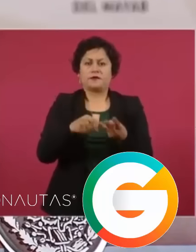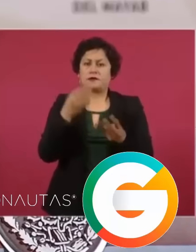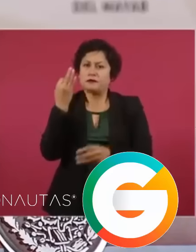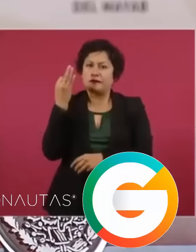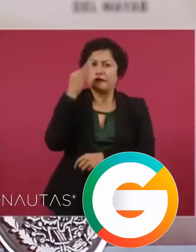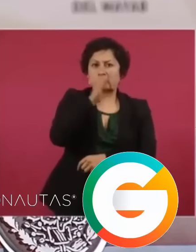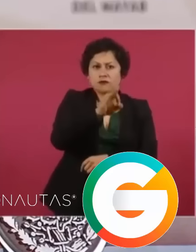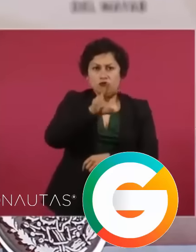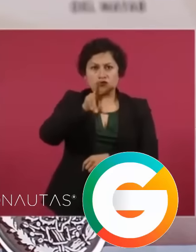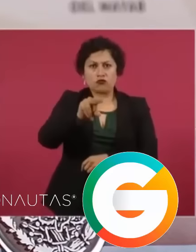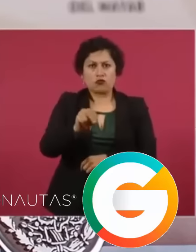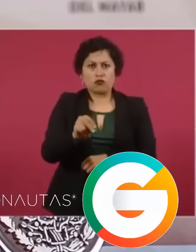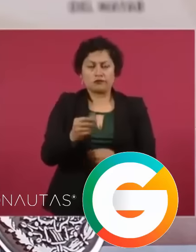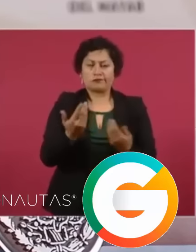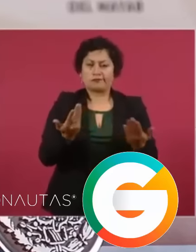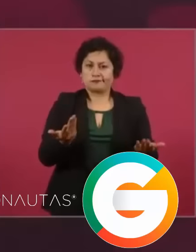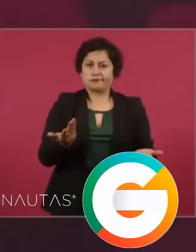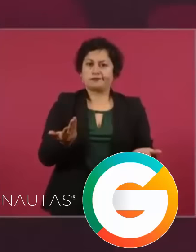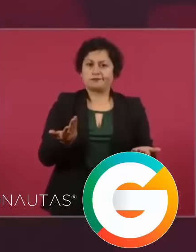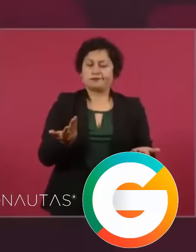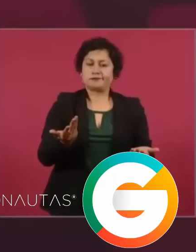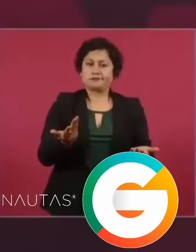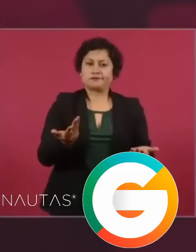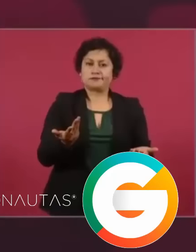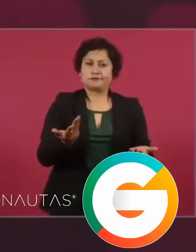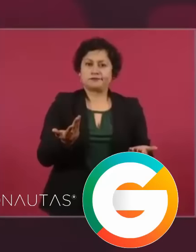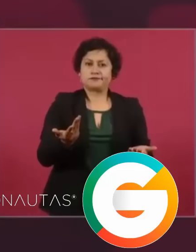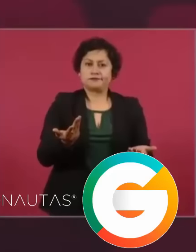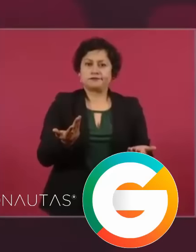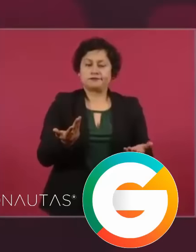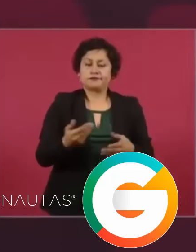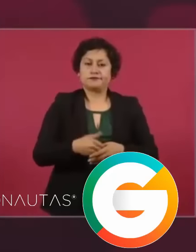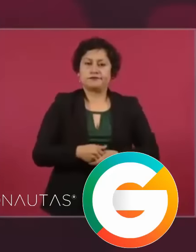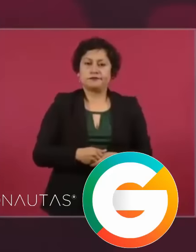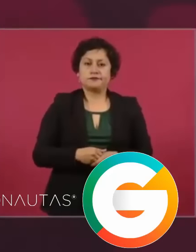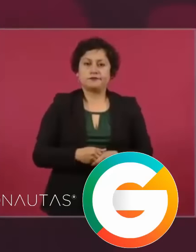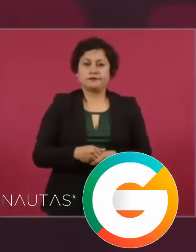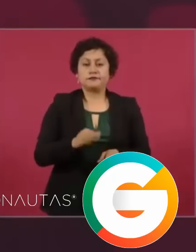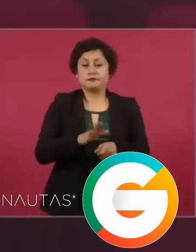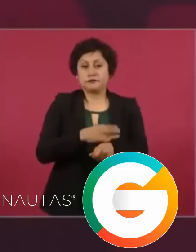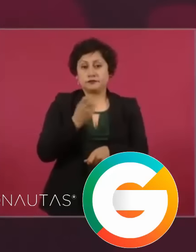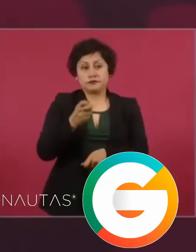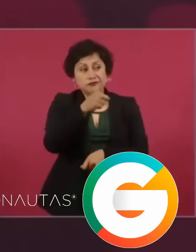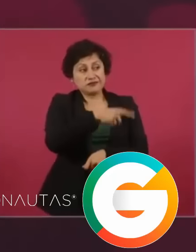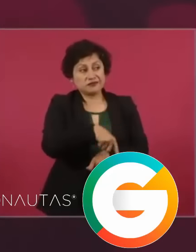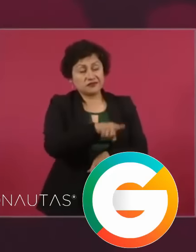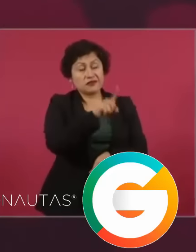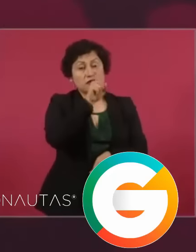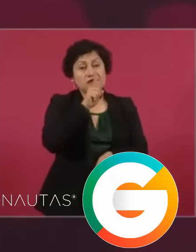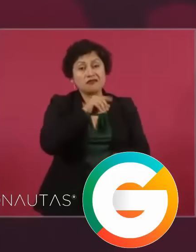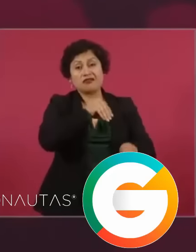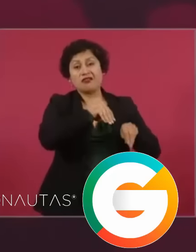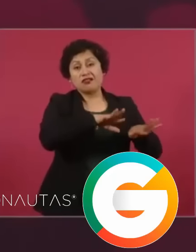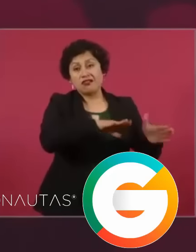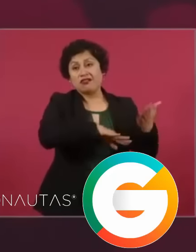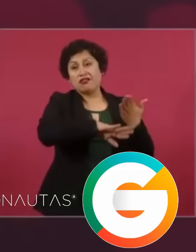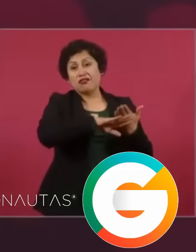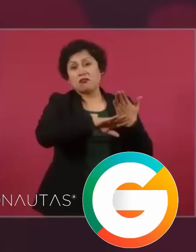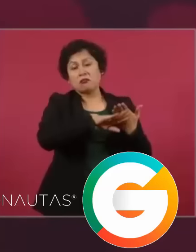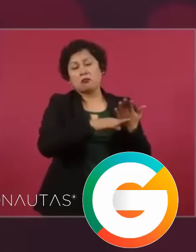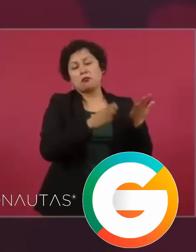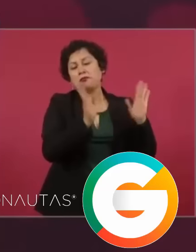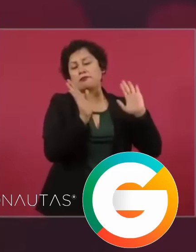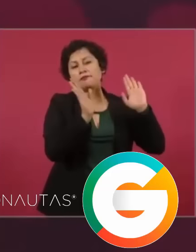Por eso no avanzan en su afán de